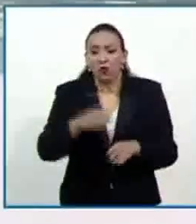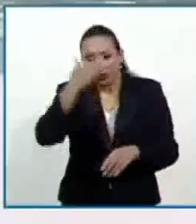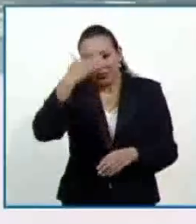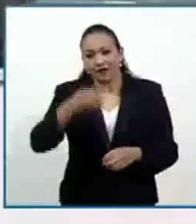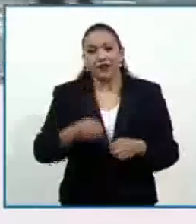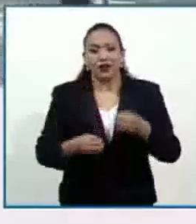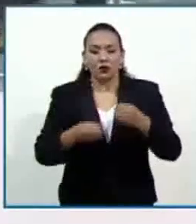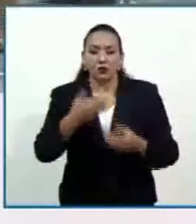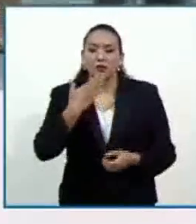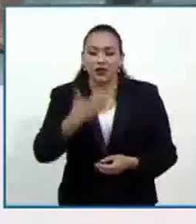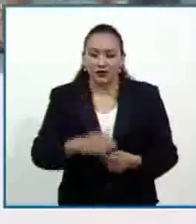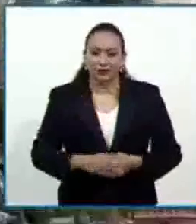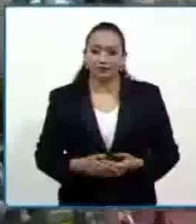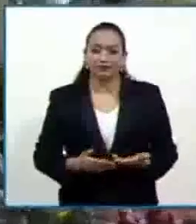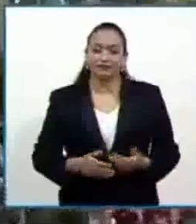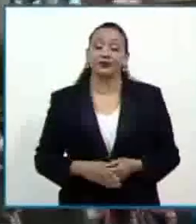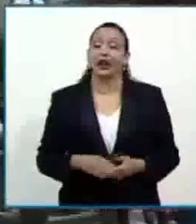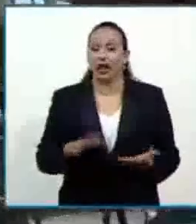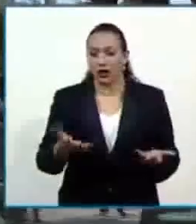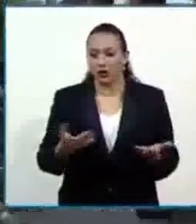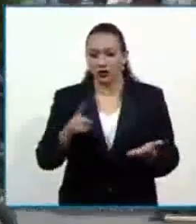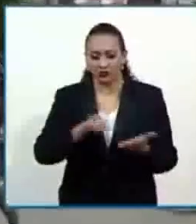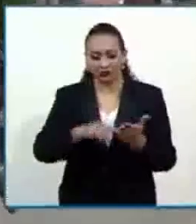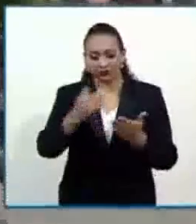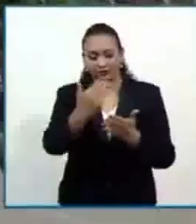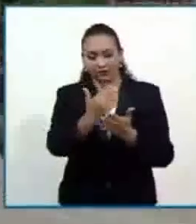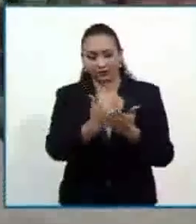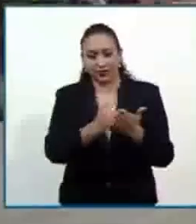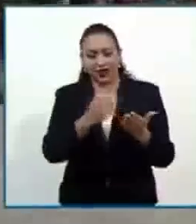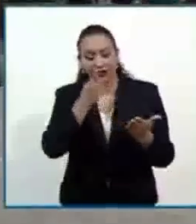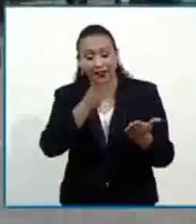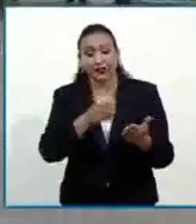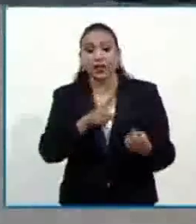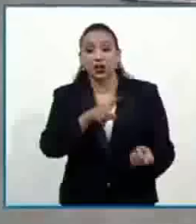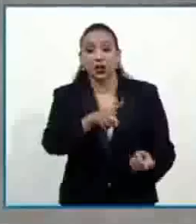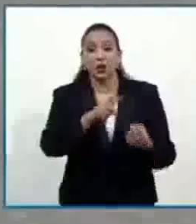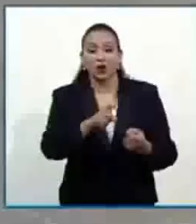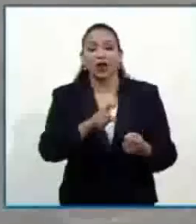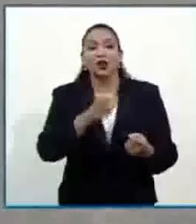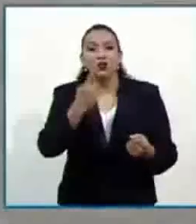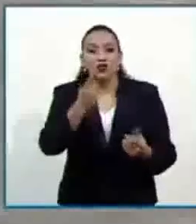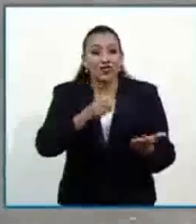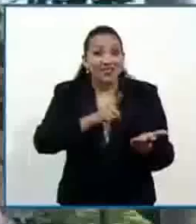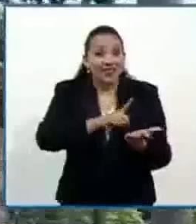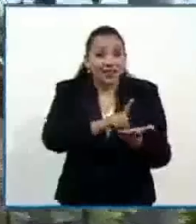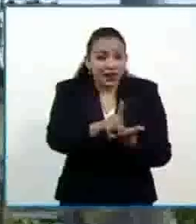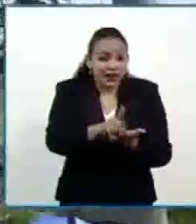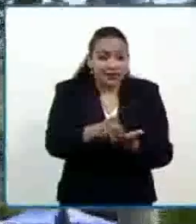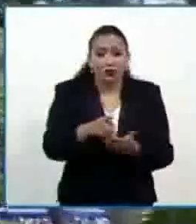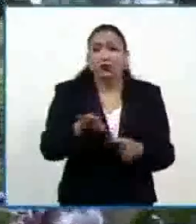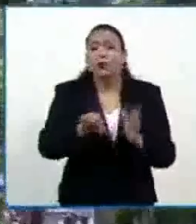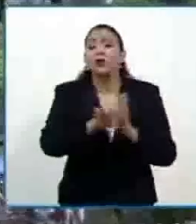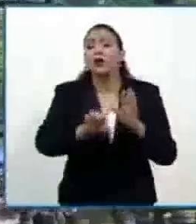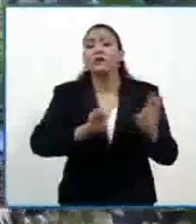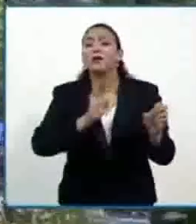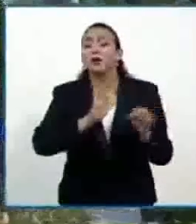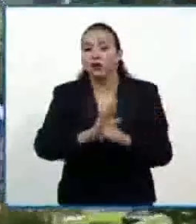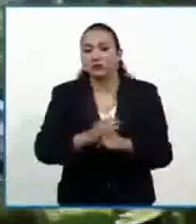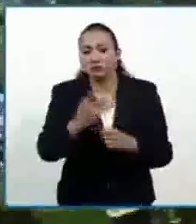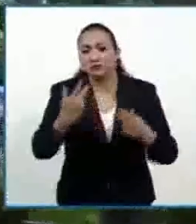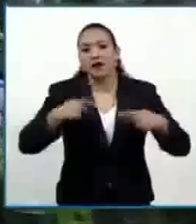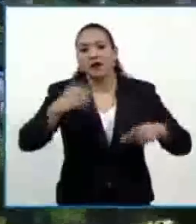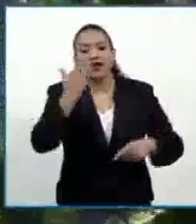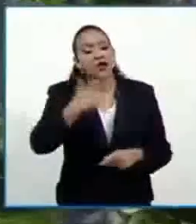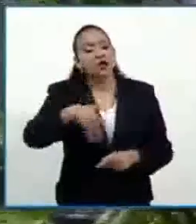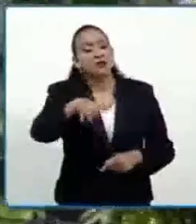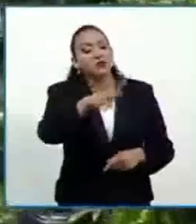el derecho de reunión. Entre ellas, las que establecían el cobro de un derecho por la búsqueda de documentos no relacionados con el